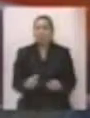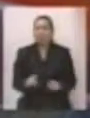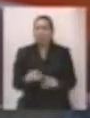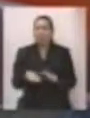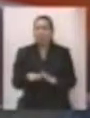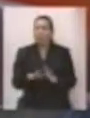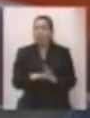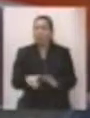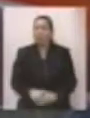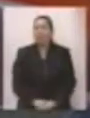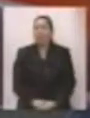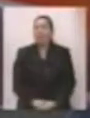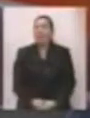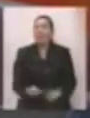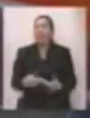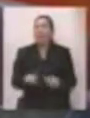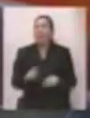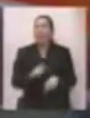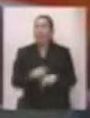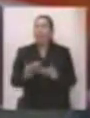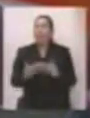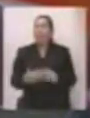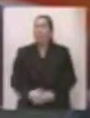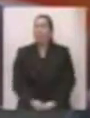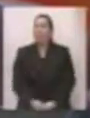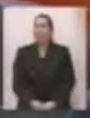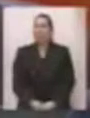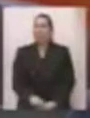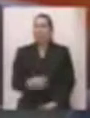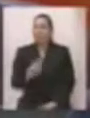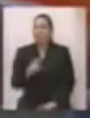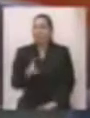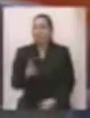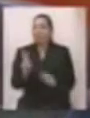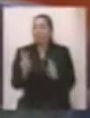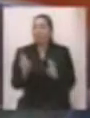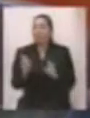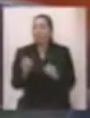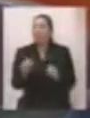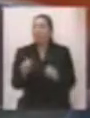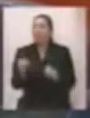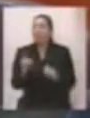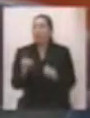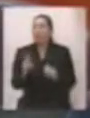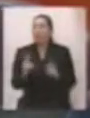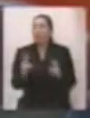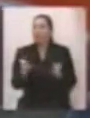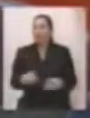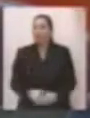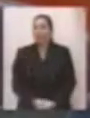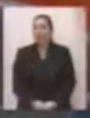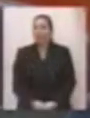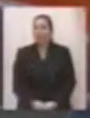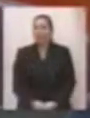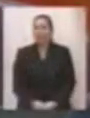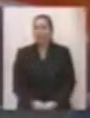el ingreso de estos niños a estas cabinas en horario escolar. Hay que ver también ese punto, cómo se está usando esta tecnología.